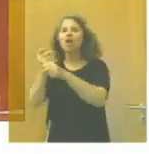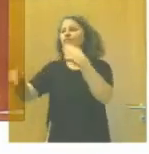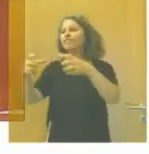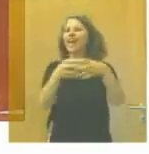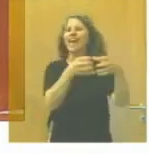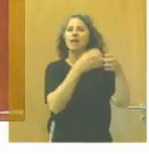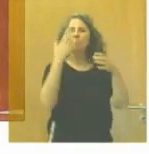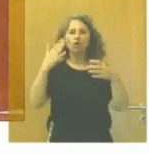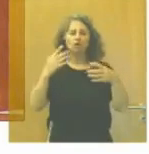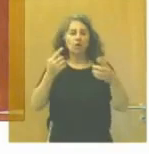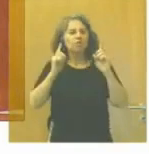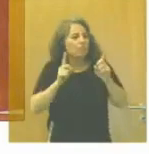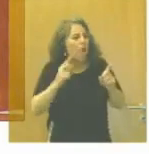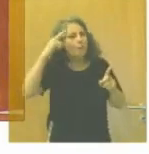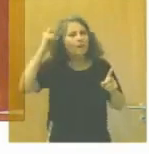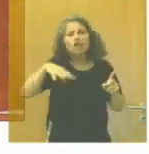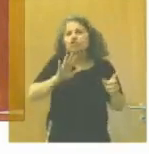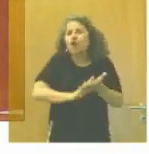su subjetividad